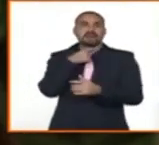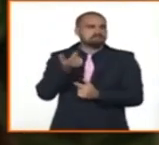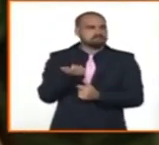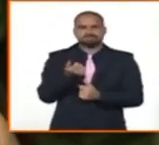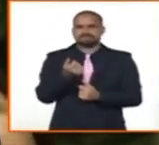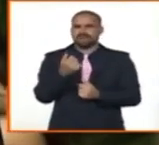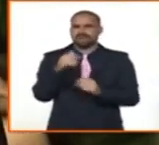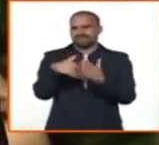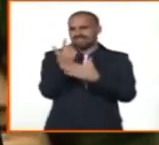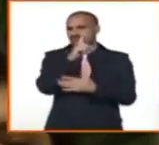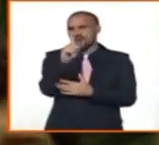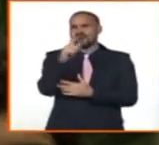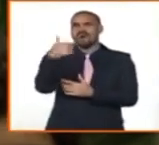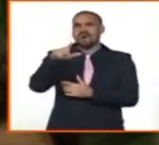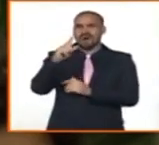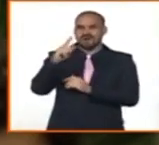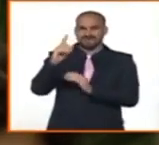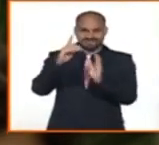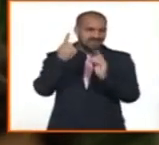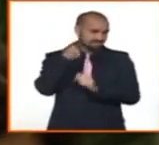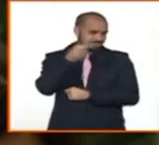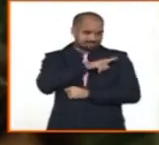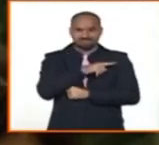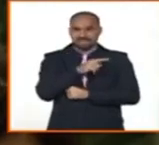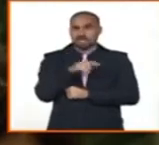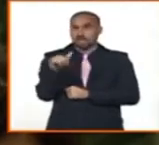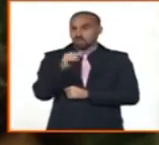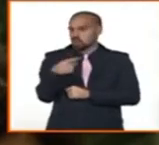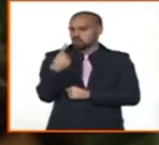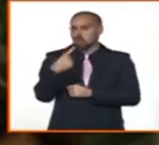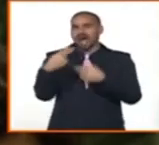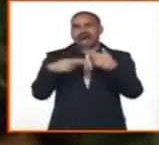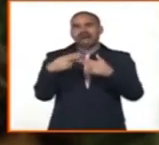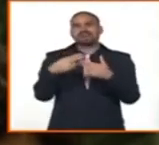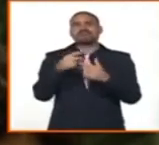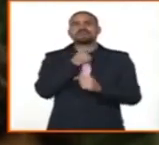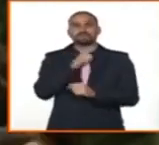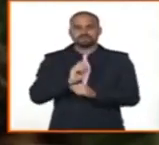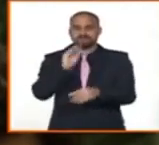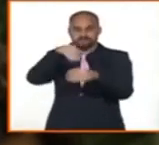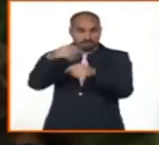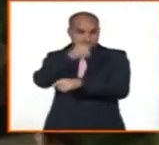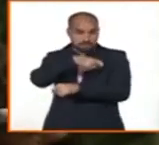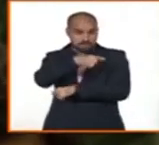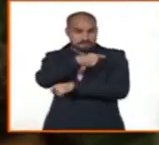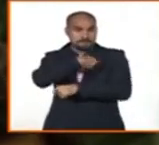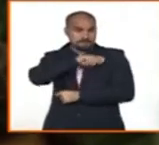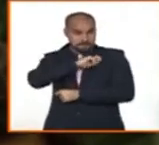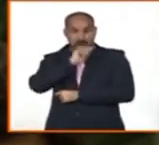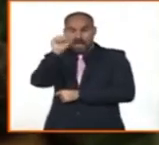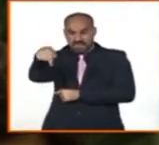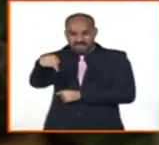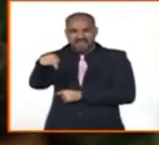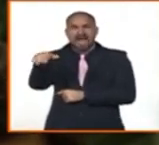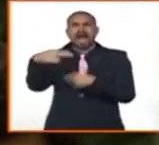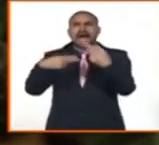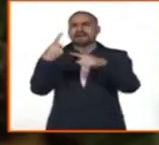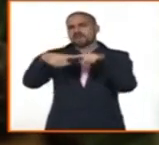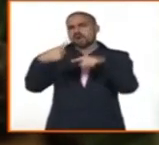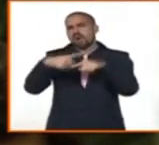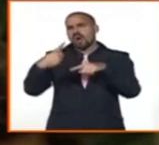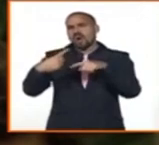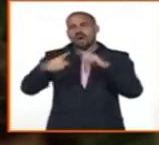nosotros exactamente igual cuando se articulan campañas desde España contra Cuba, por la propia realidad de nuestras organizaciones, laboral, etcétera,